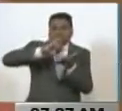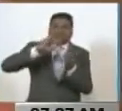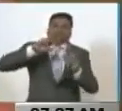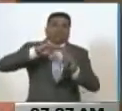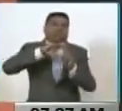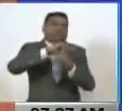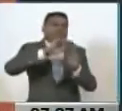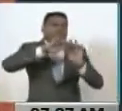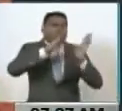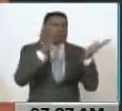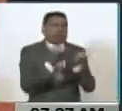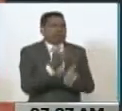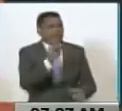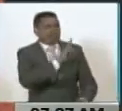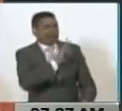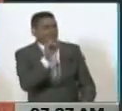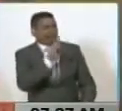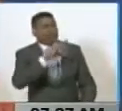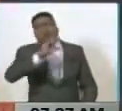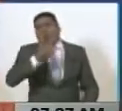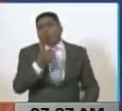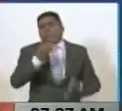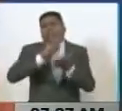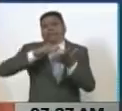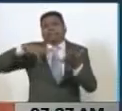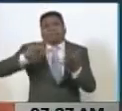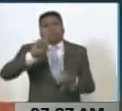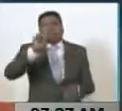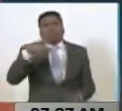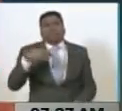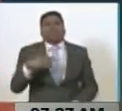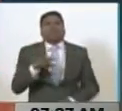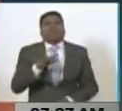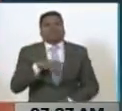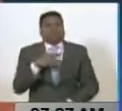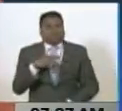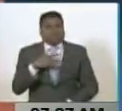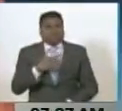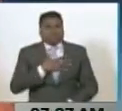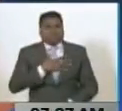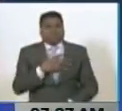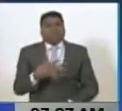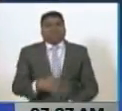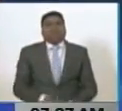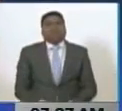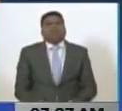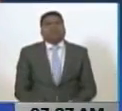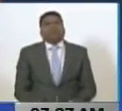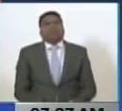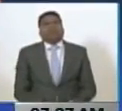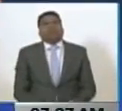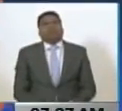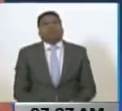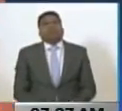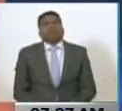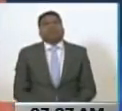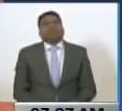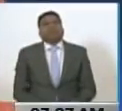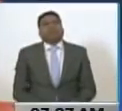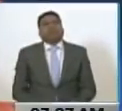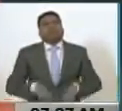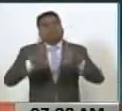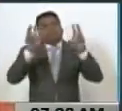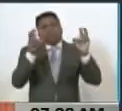estas relaciones de las que ellos forman parte, y que cuya problemática de este tema de los animales en situación de calle